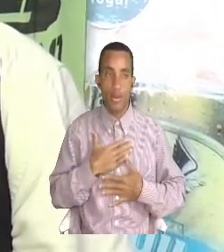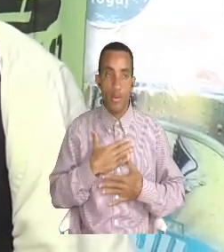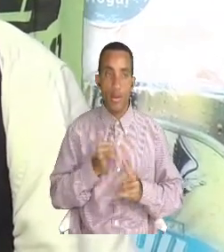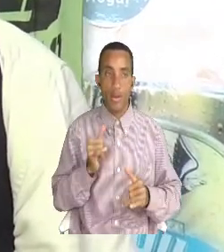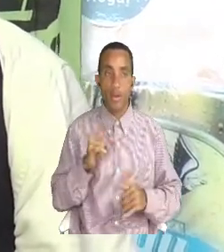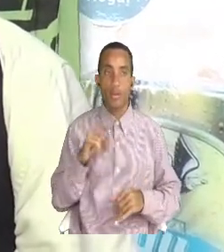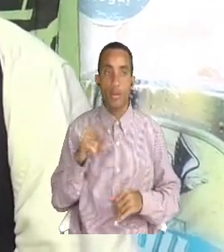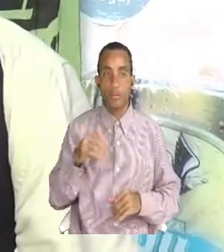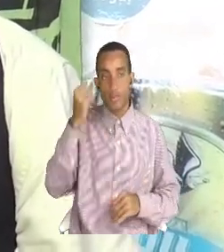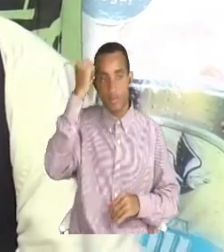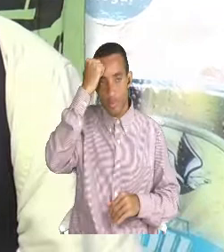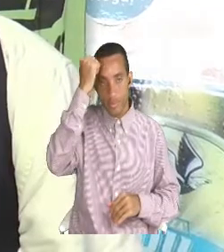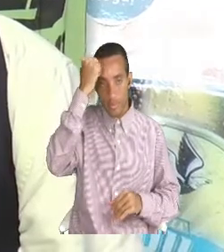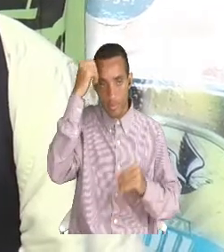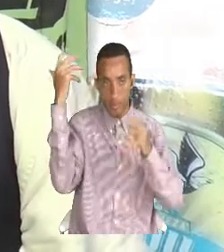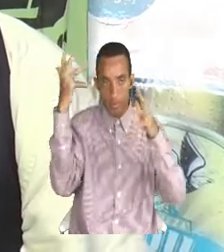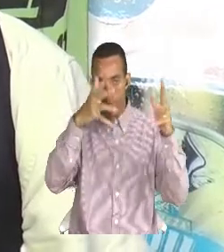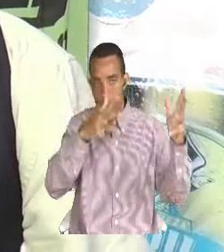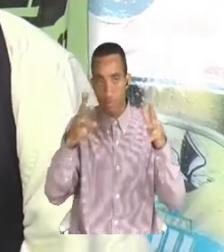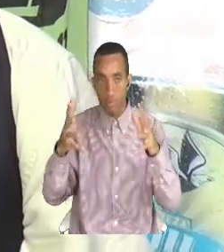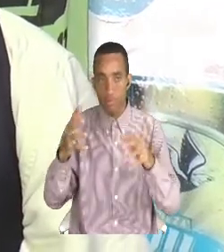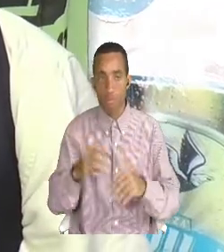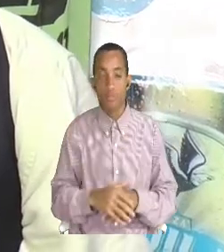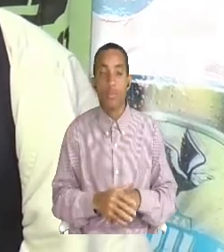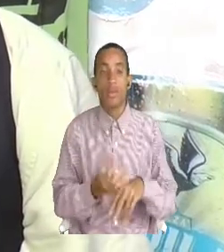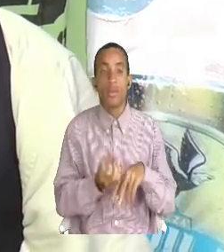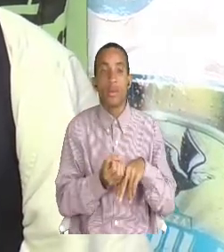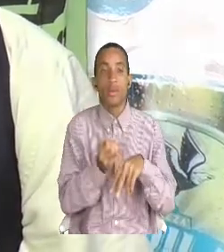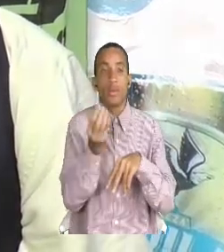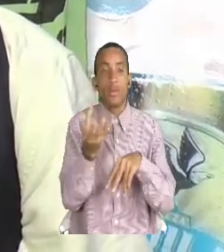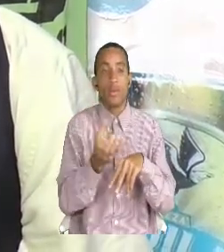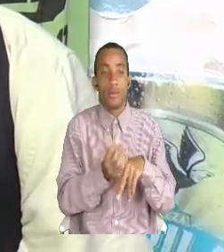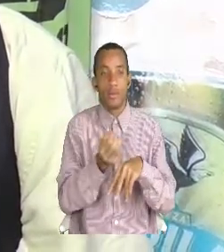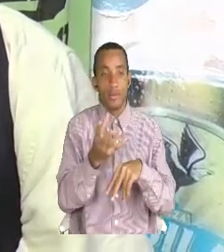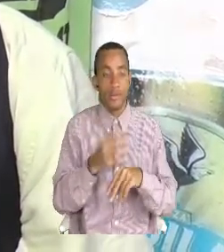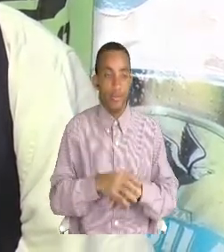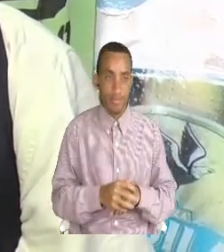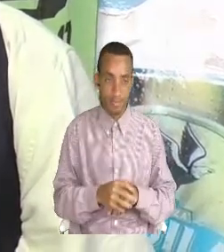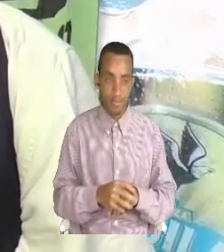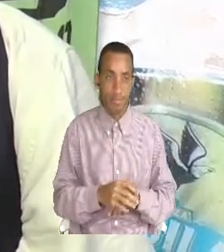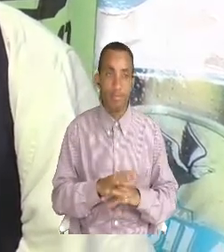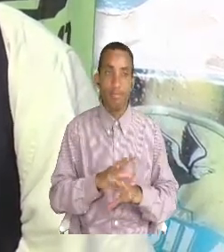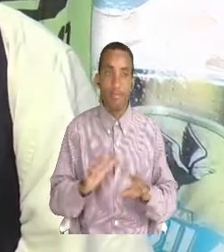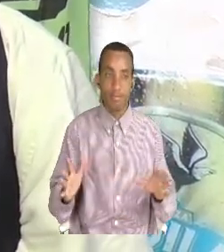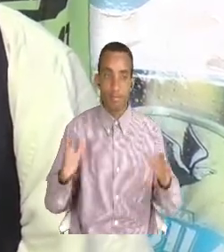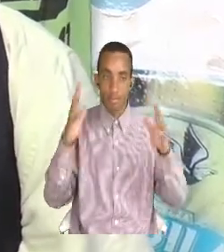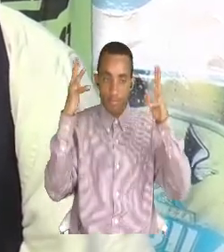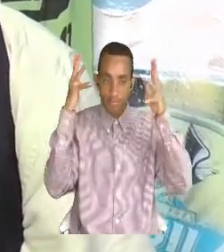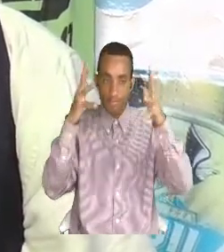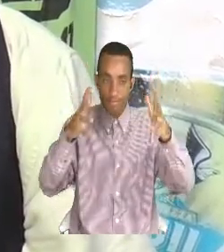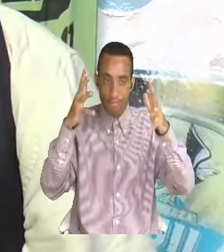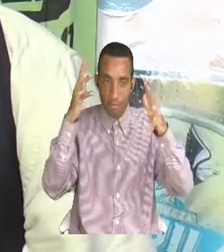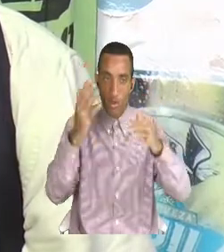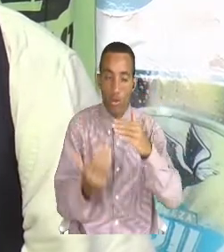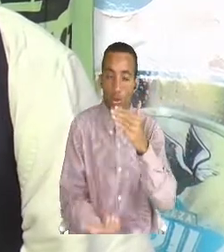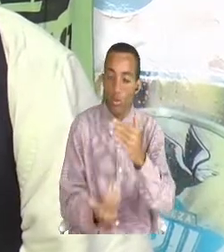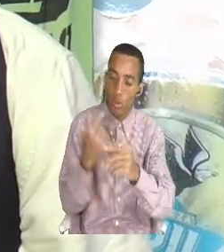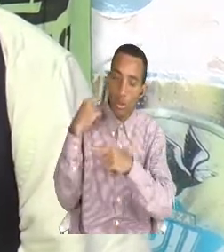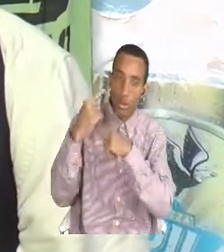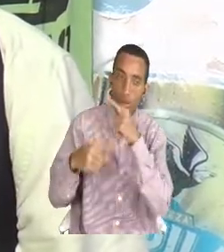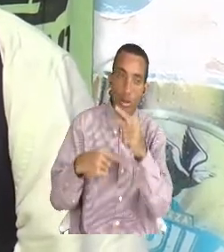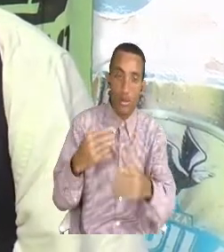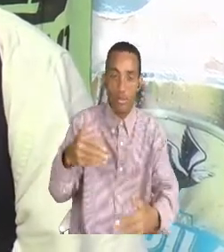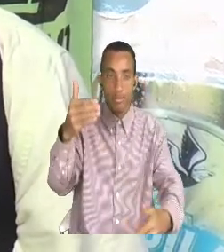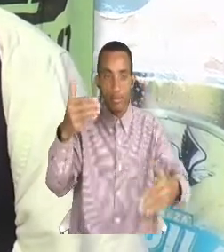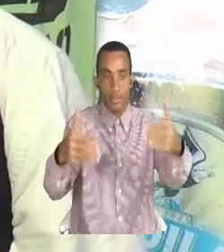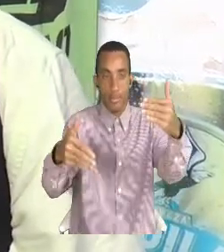como docente, porque me siento orgulloso de ser docente y sobre todo influenciar positivamente en la nueva generación que se está levantando en Barranca